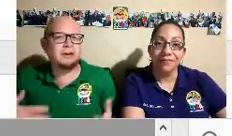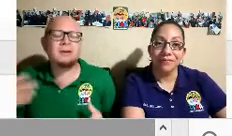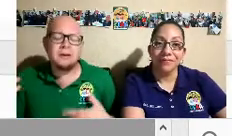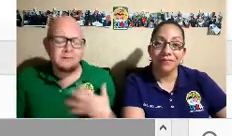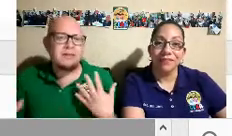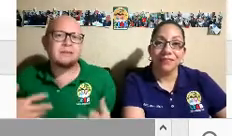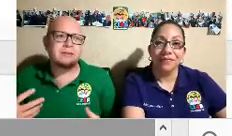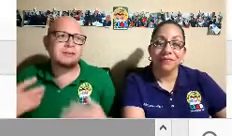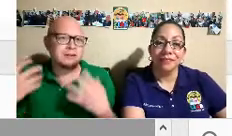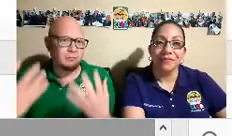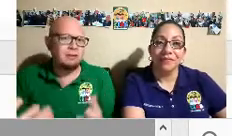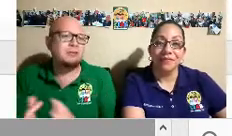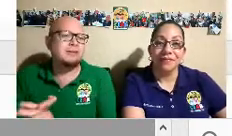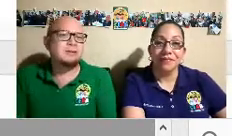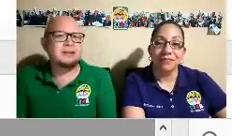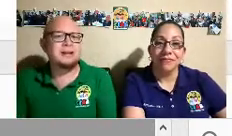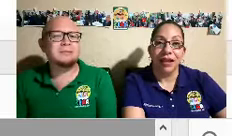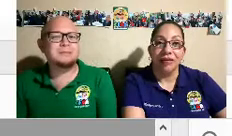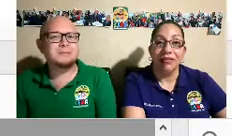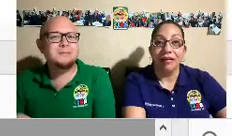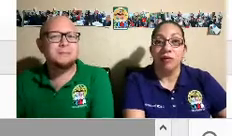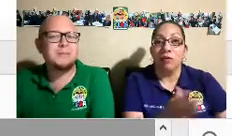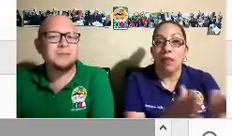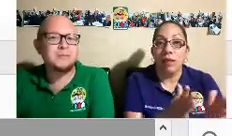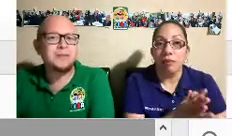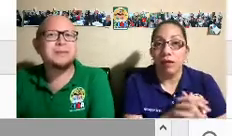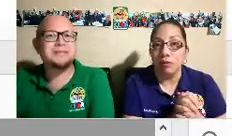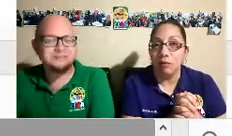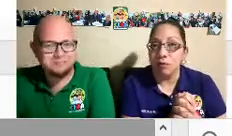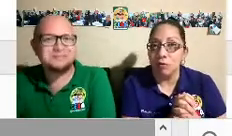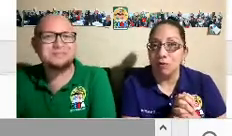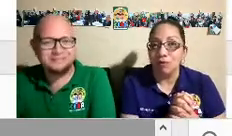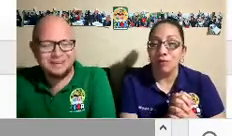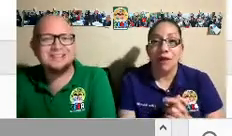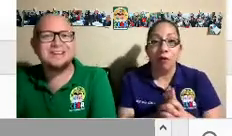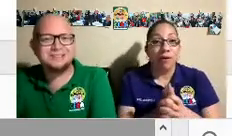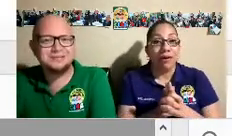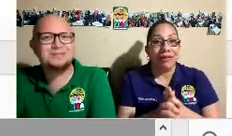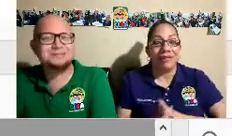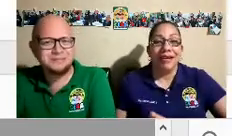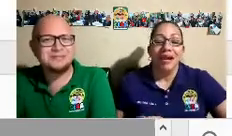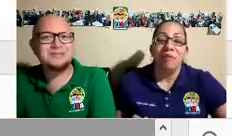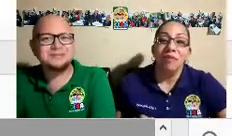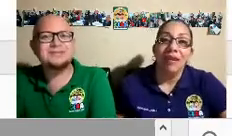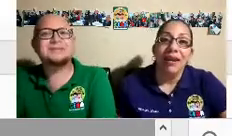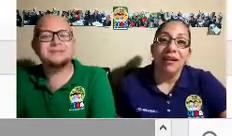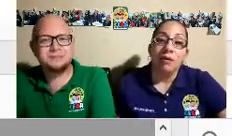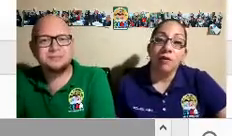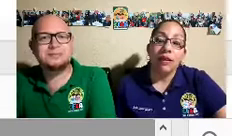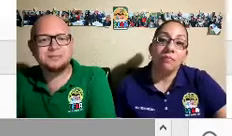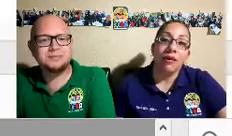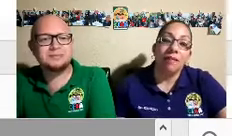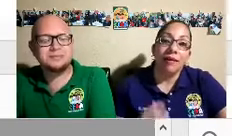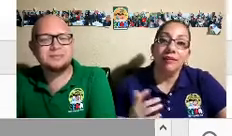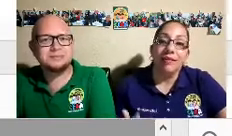tenemos que hacerlo? Ya estamos iniciando, esperemos que sea de utilidad. Así es de que no te lo pierdas para que estudies con nosotros y Así lo es. compartas. Muy bien,